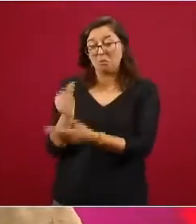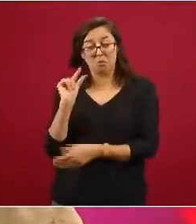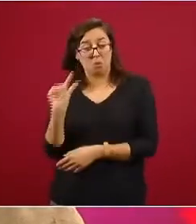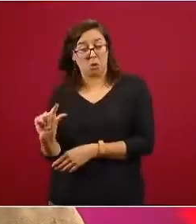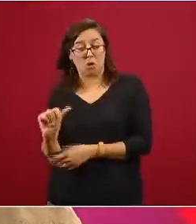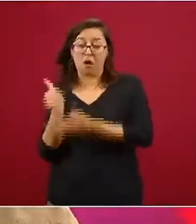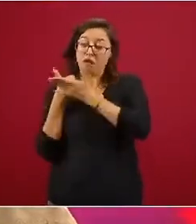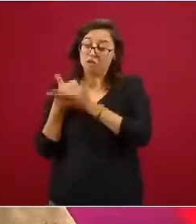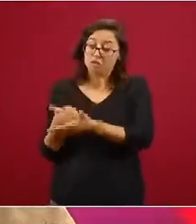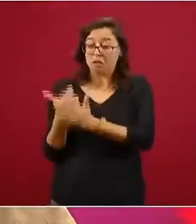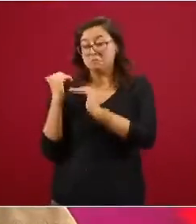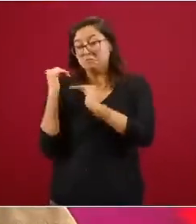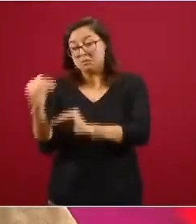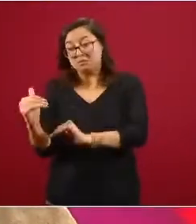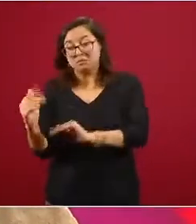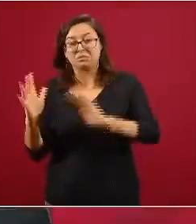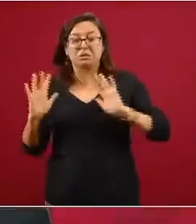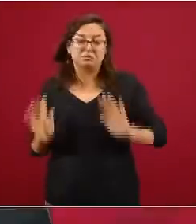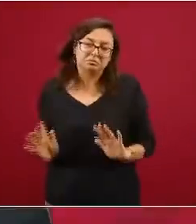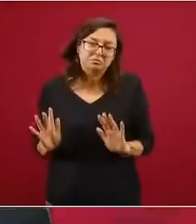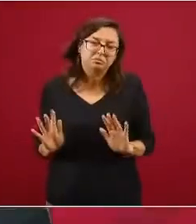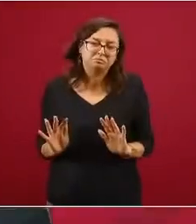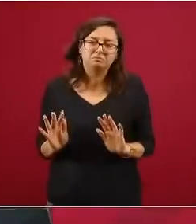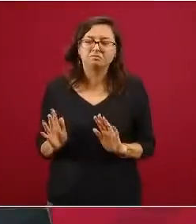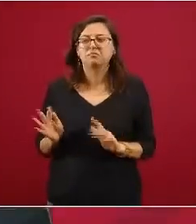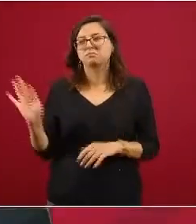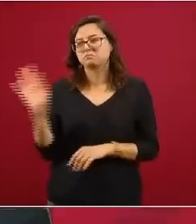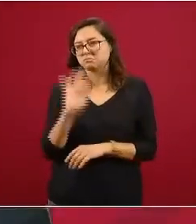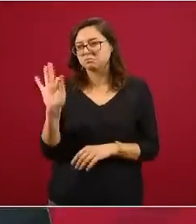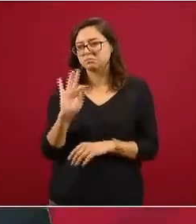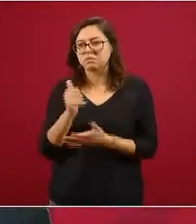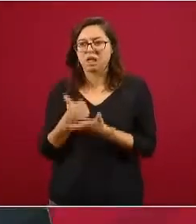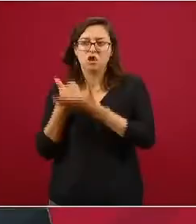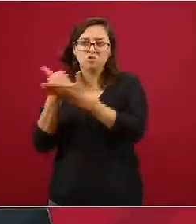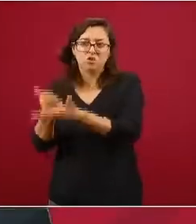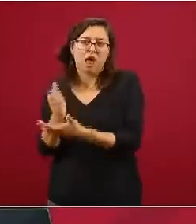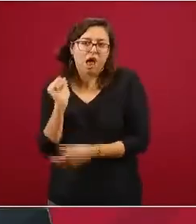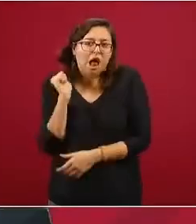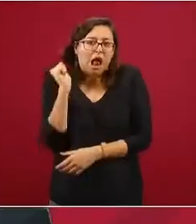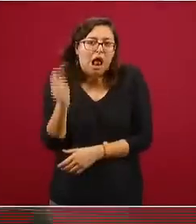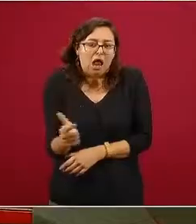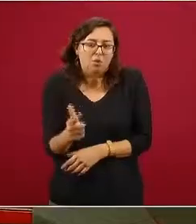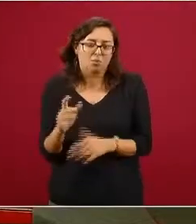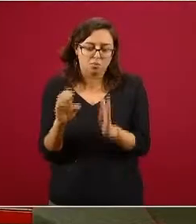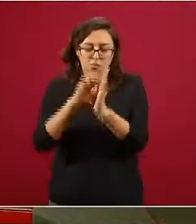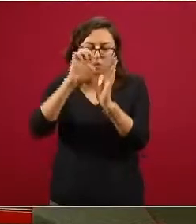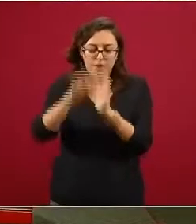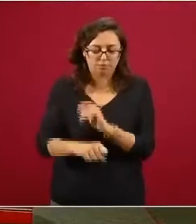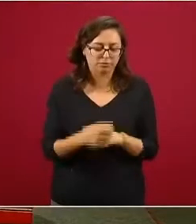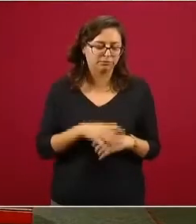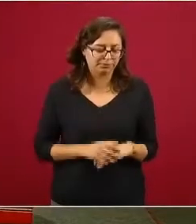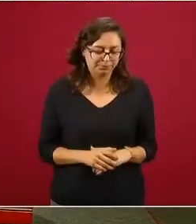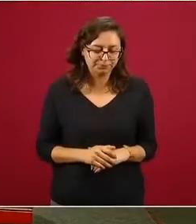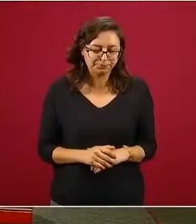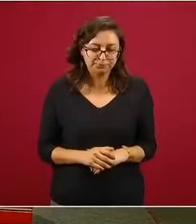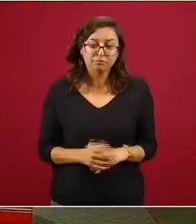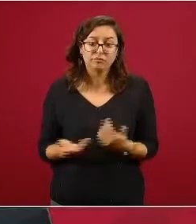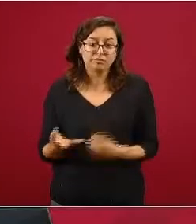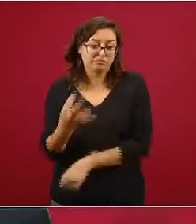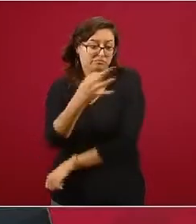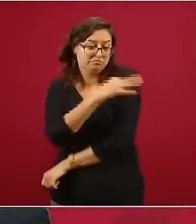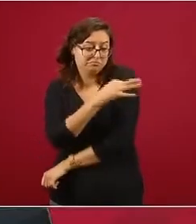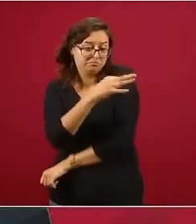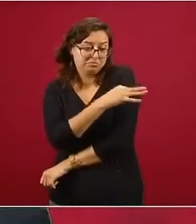que se pueden hacer de acuerdo a cuál puede ser la utilidad de la vacuna. Por ejemplo, hay vacunas que interrumpen